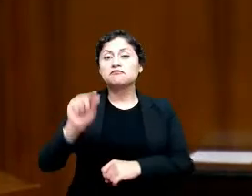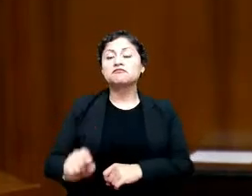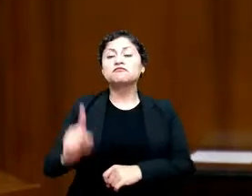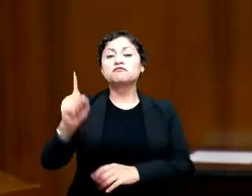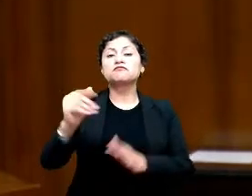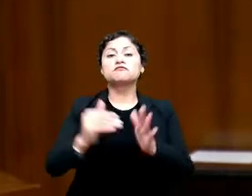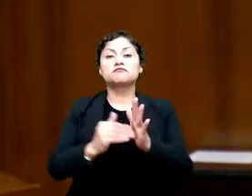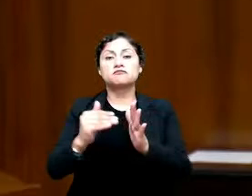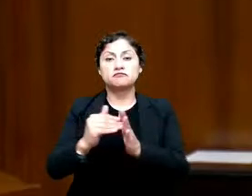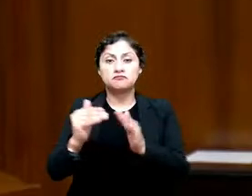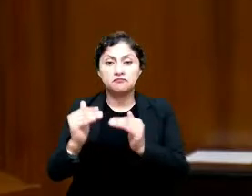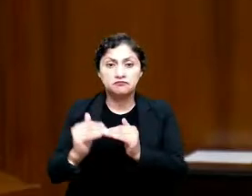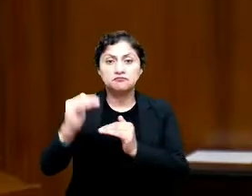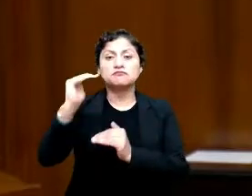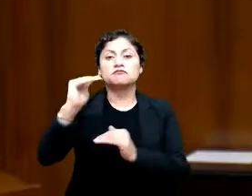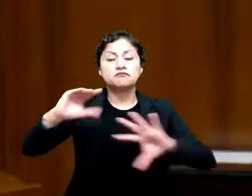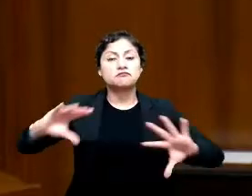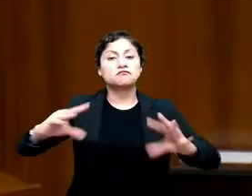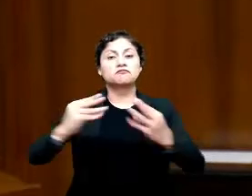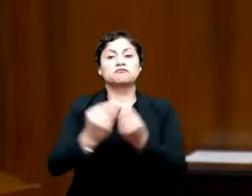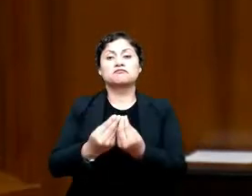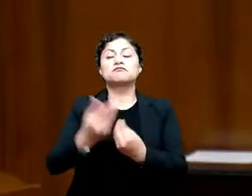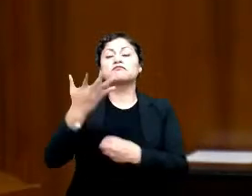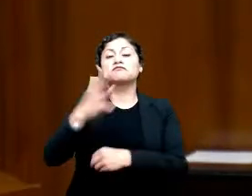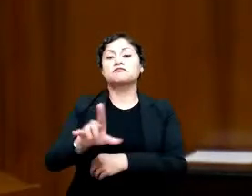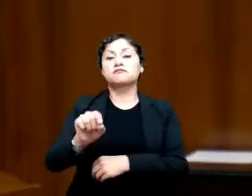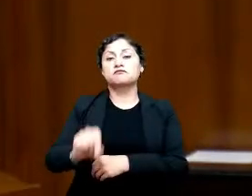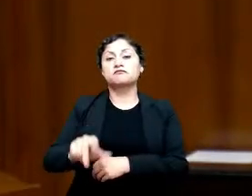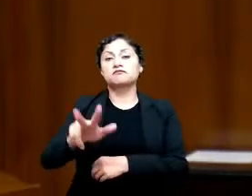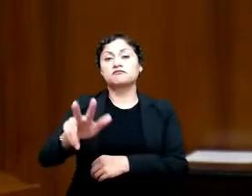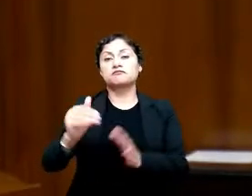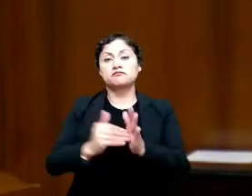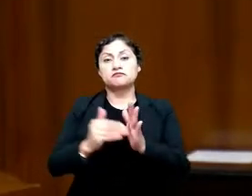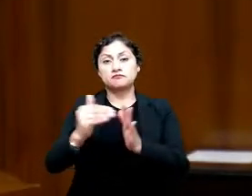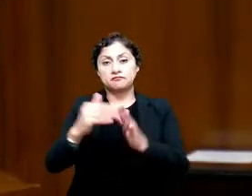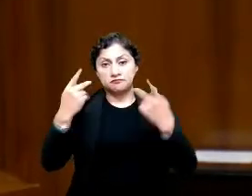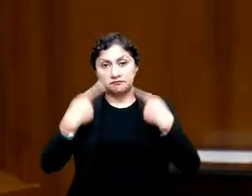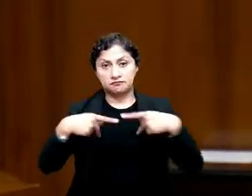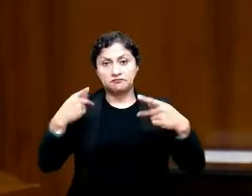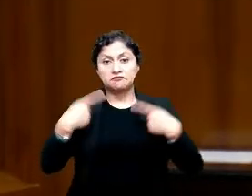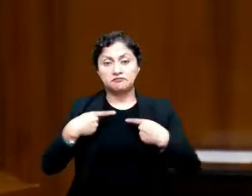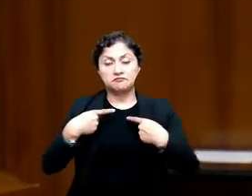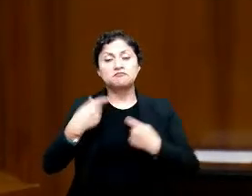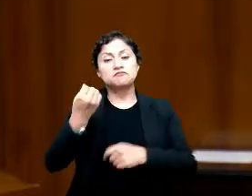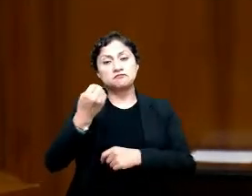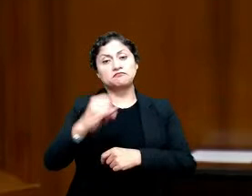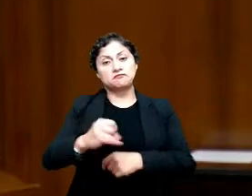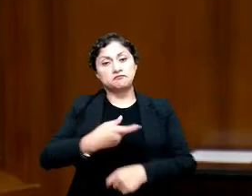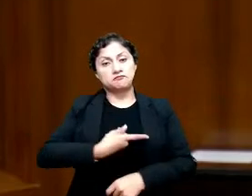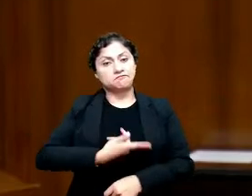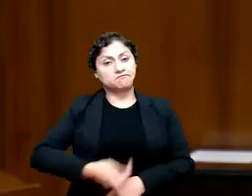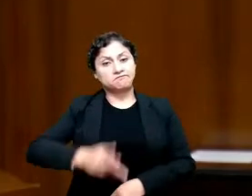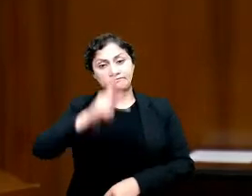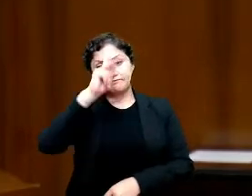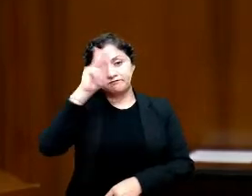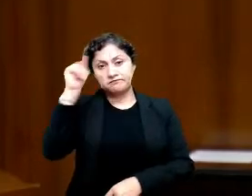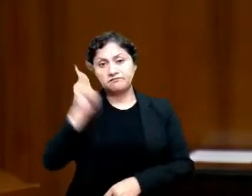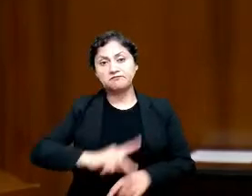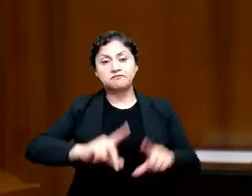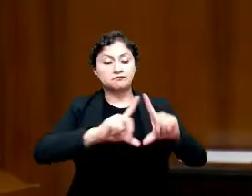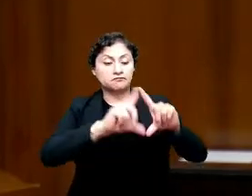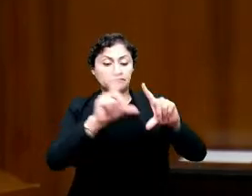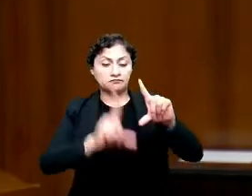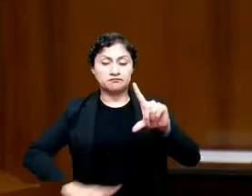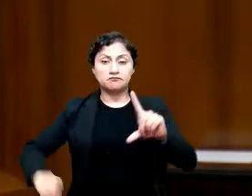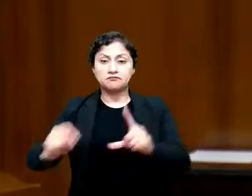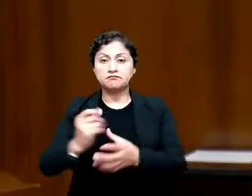con lo que suma un total de 10.8 millones de personas que viven en esta situación. Por datos a nivel nacional, se establece